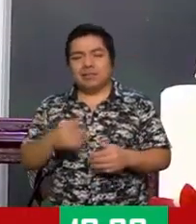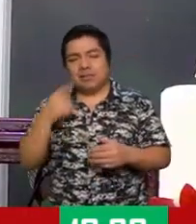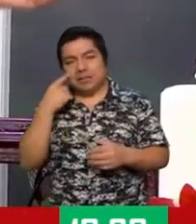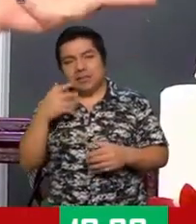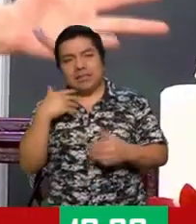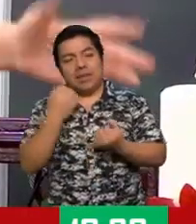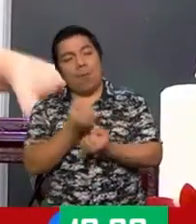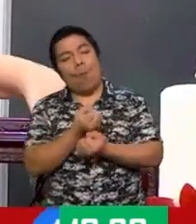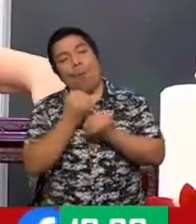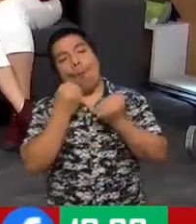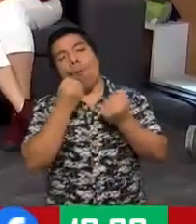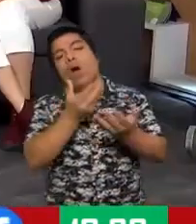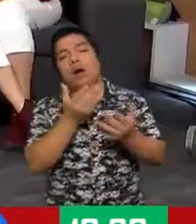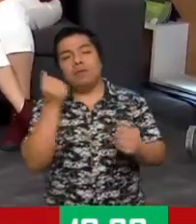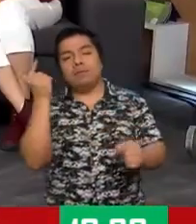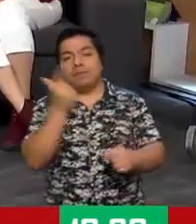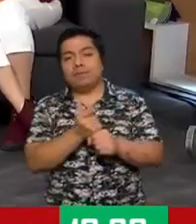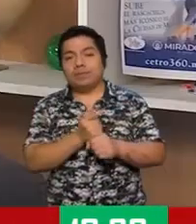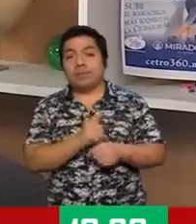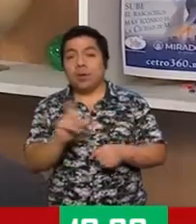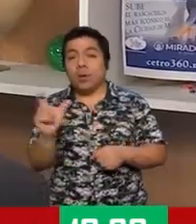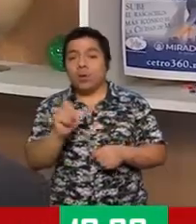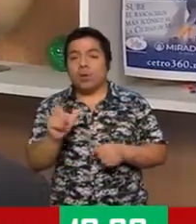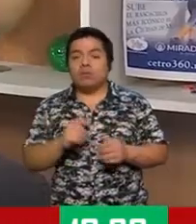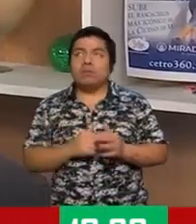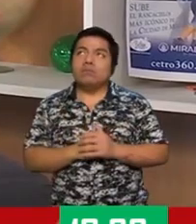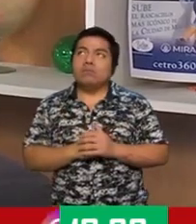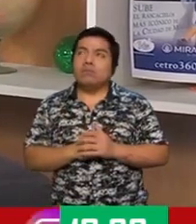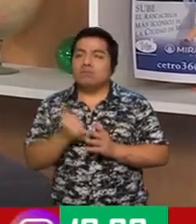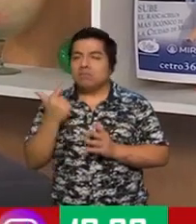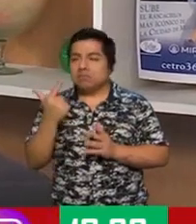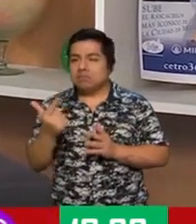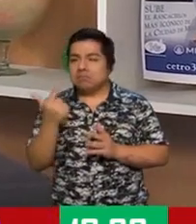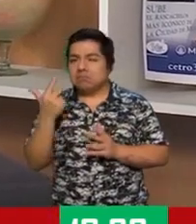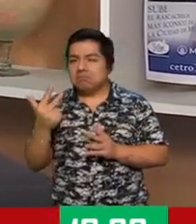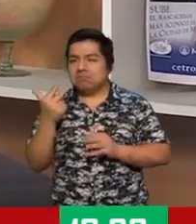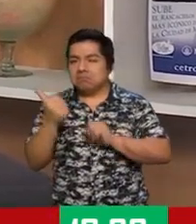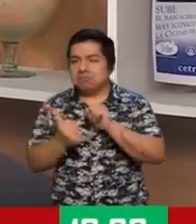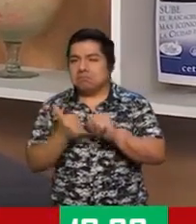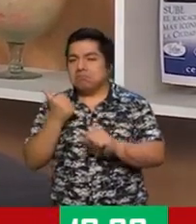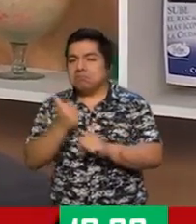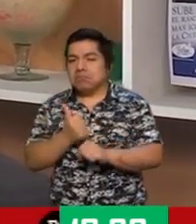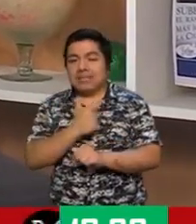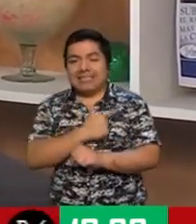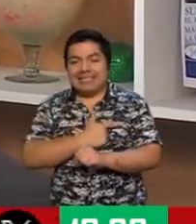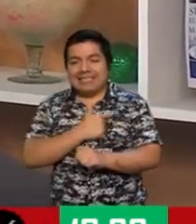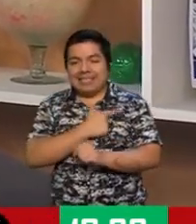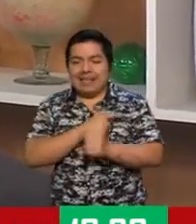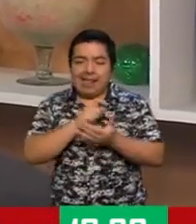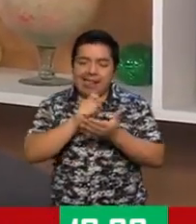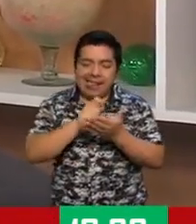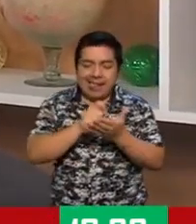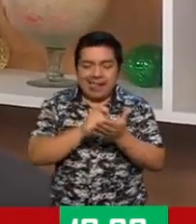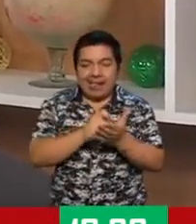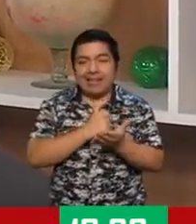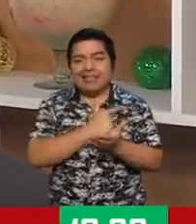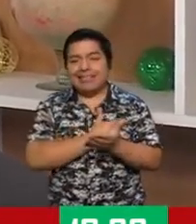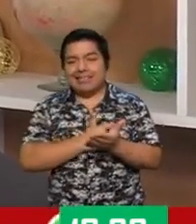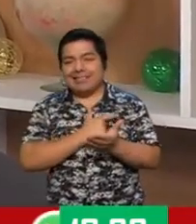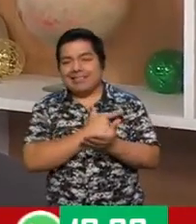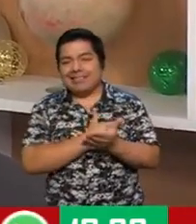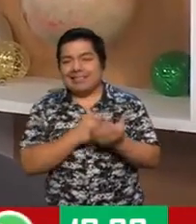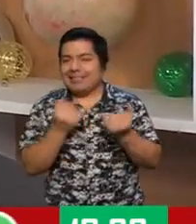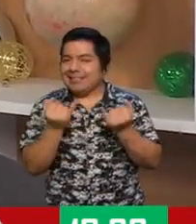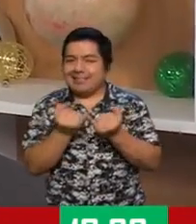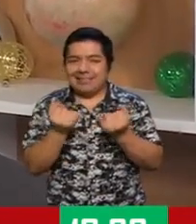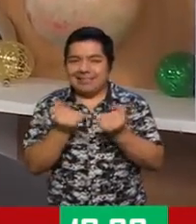la poesía? Yo creo que como a los 7, 8 años. Siempre me gustó muchísimo escribir. Yo, incluso el